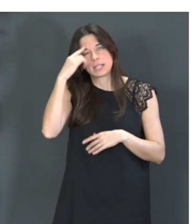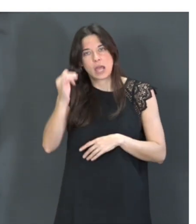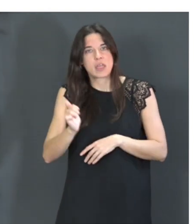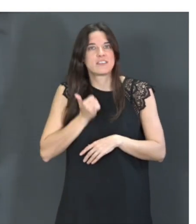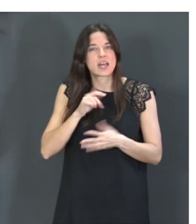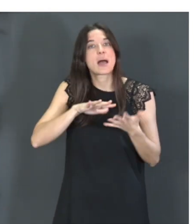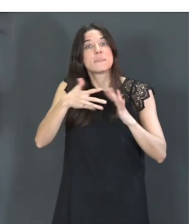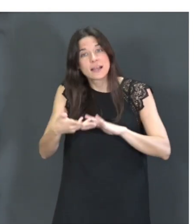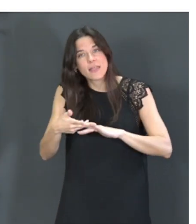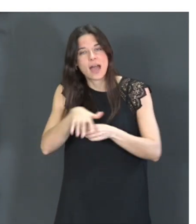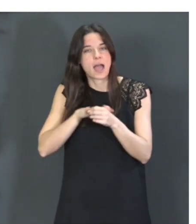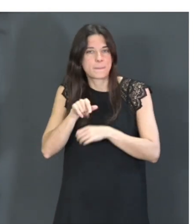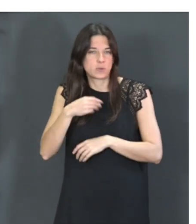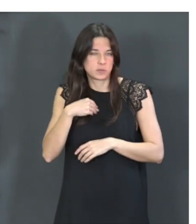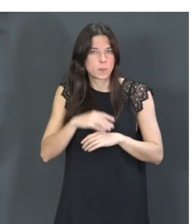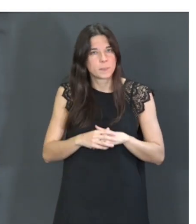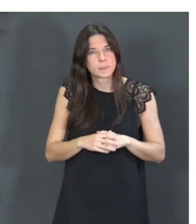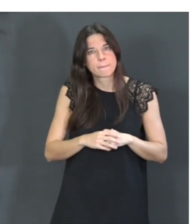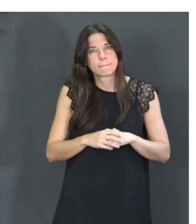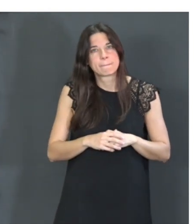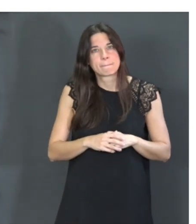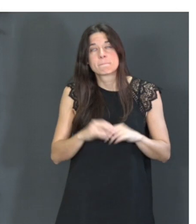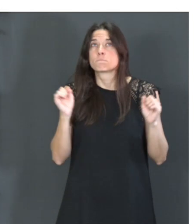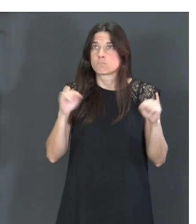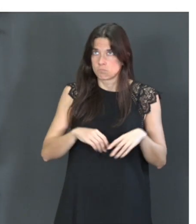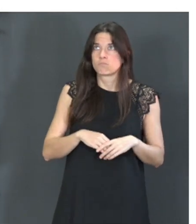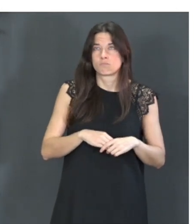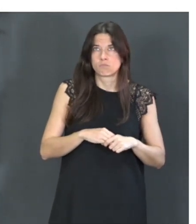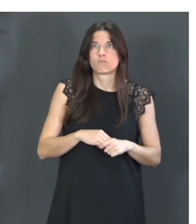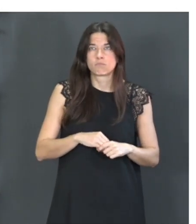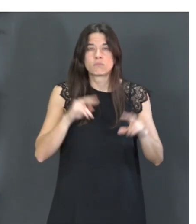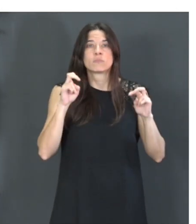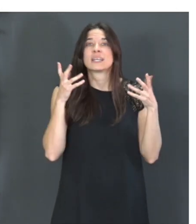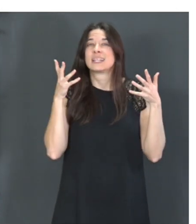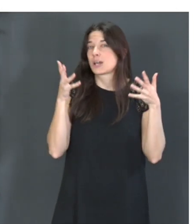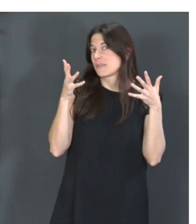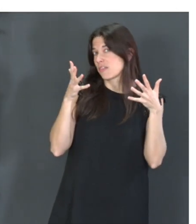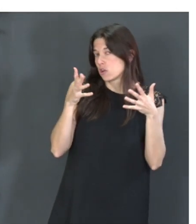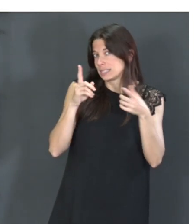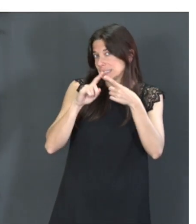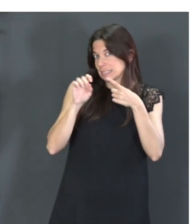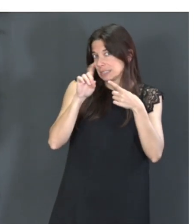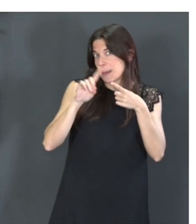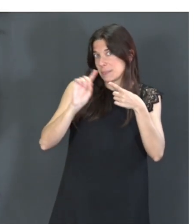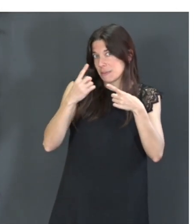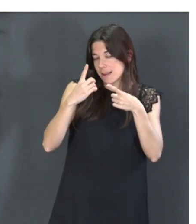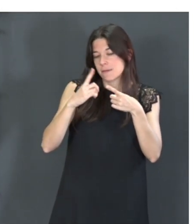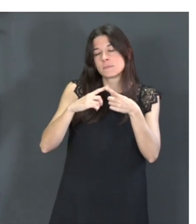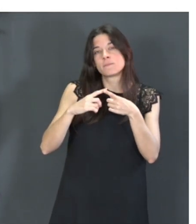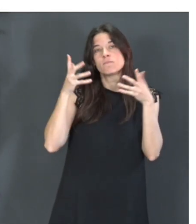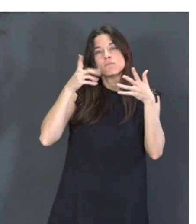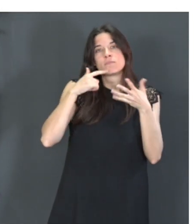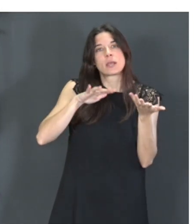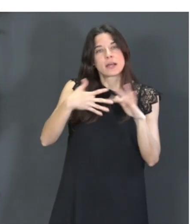artificial aplicada a este campo? Vale. Bueno, en cuanto a recomendaciones del uso, la aplicación, el uso